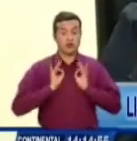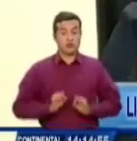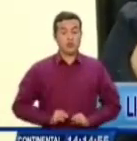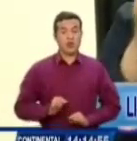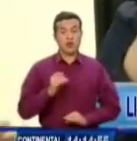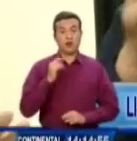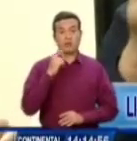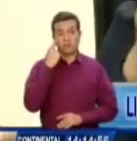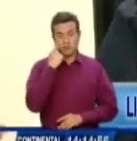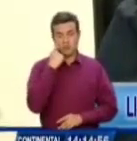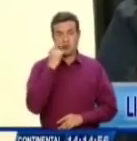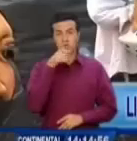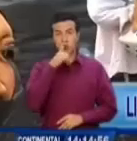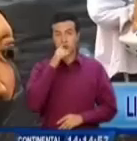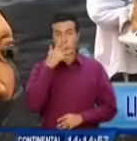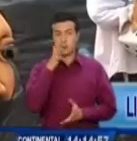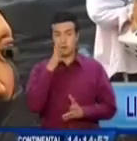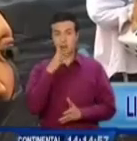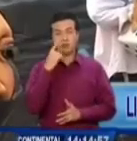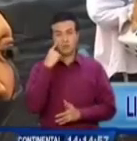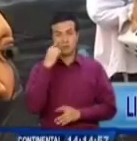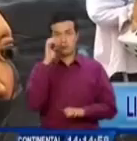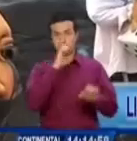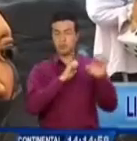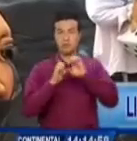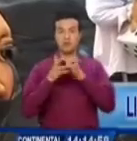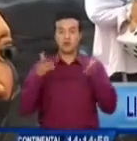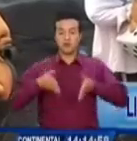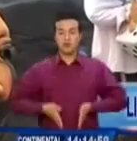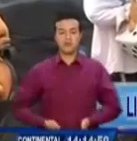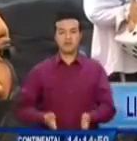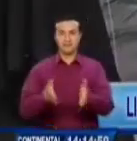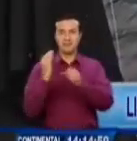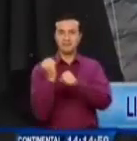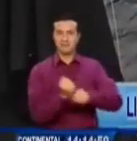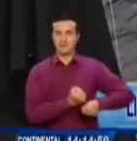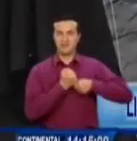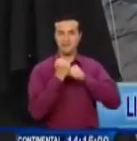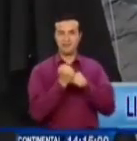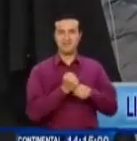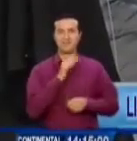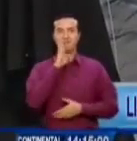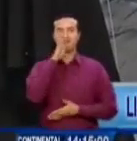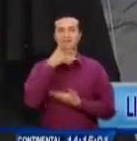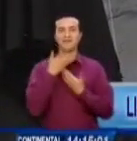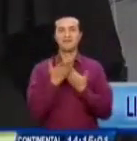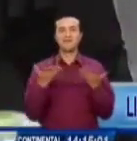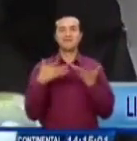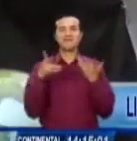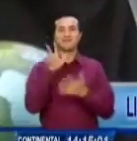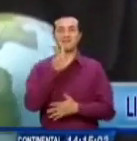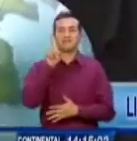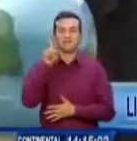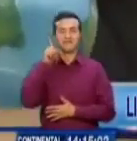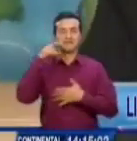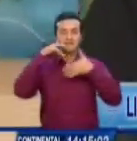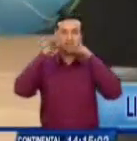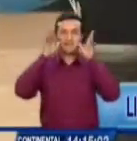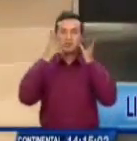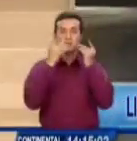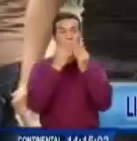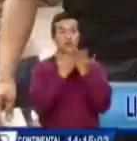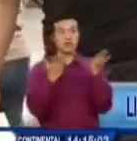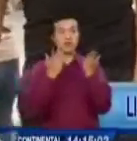prueba de alcotector. La avenida Amazonas, donde se realiza tradicionalmente la exhibición de años viejos el 31 de diciembre, tendrá un